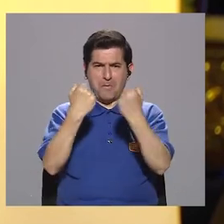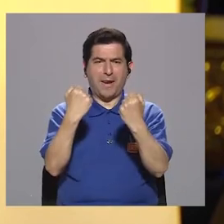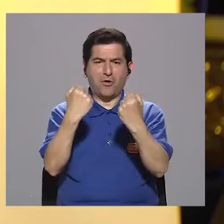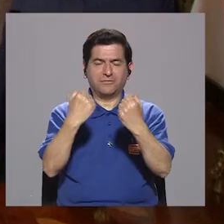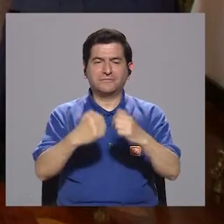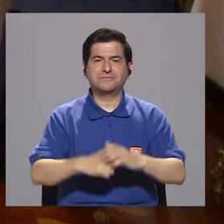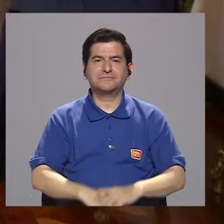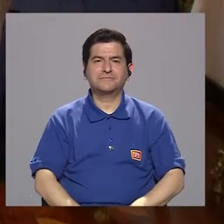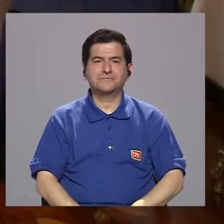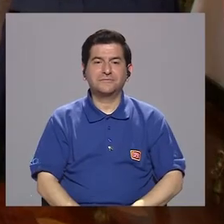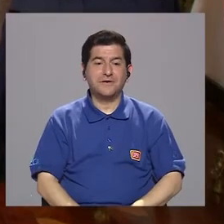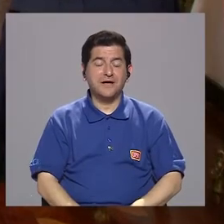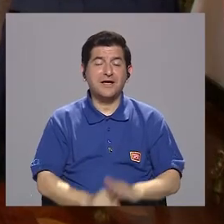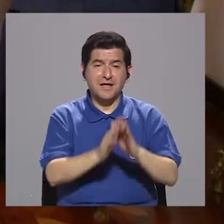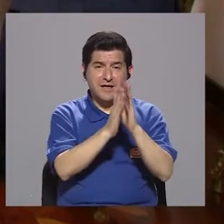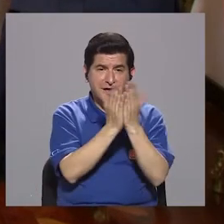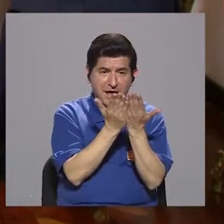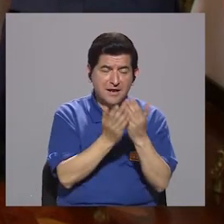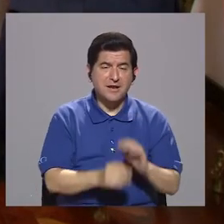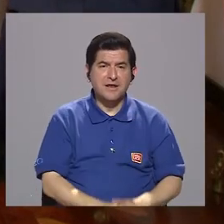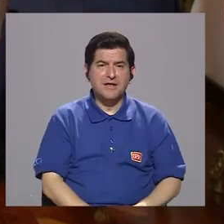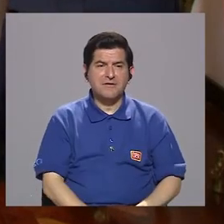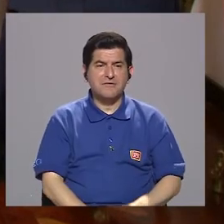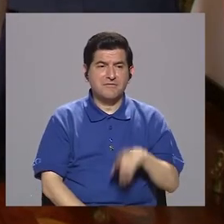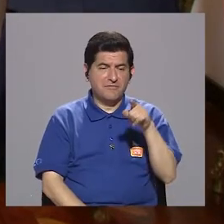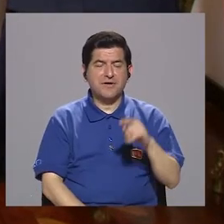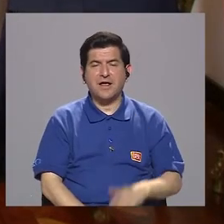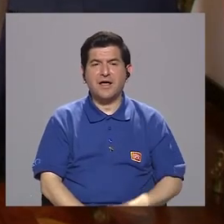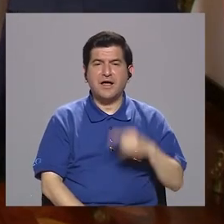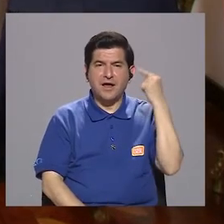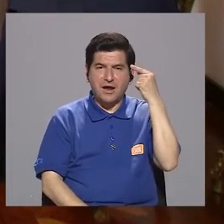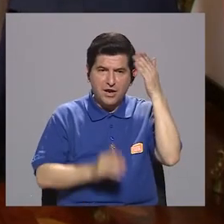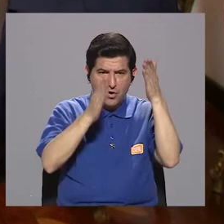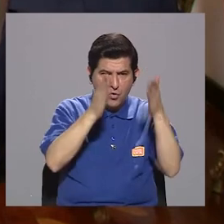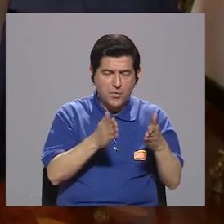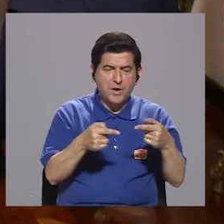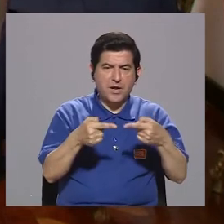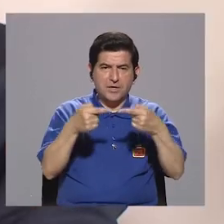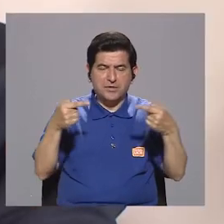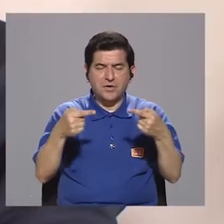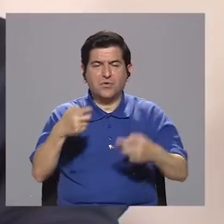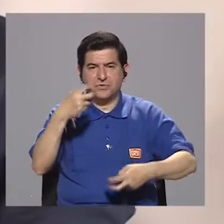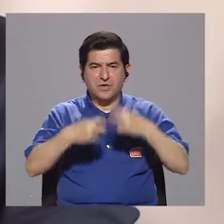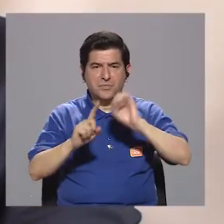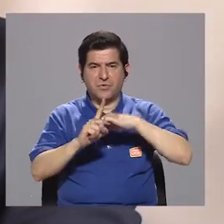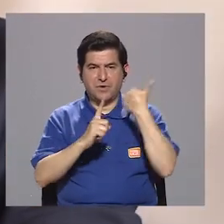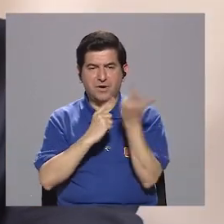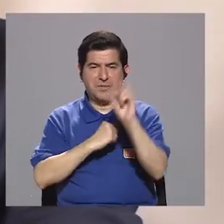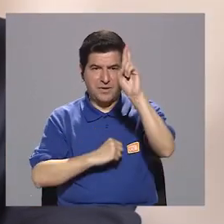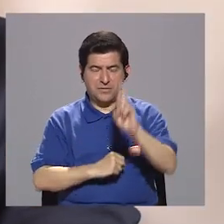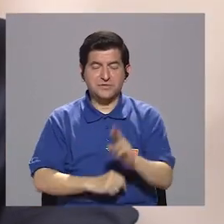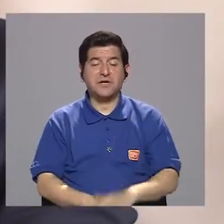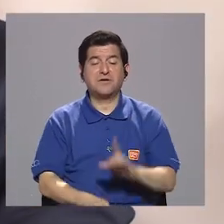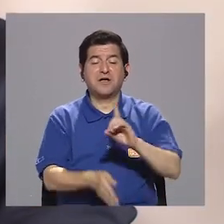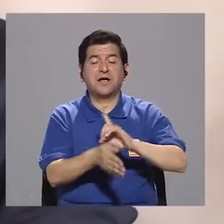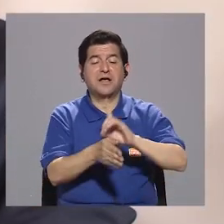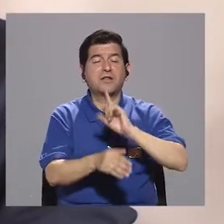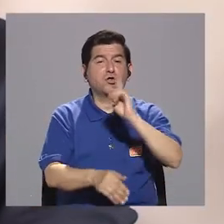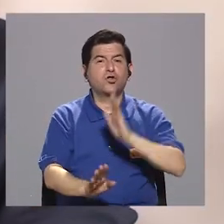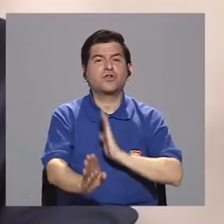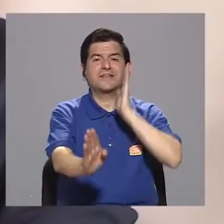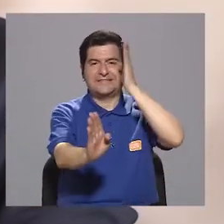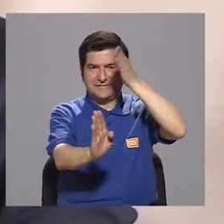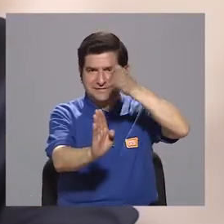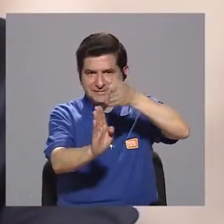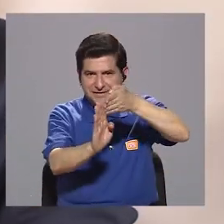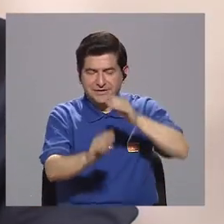libro El hombre y el gobernante frente al problema social costarricense, en algún momento el doctor dice